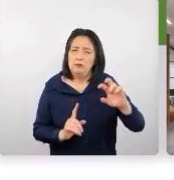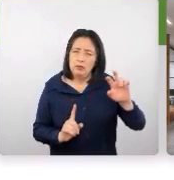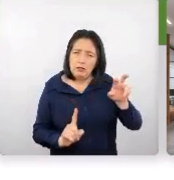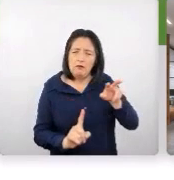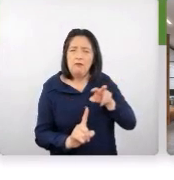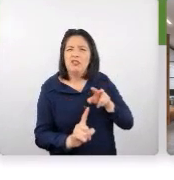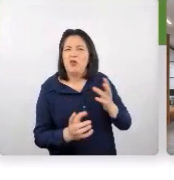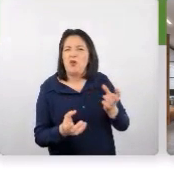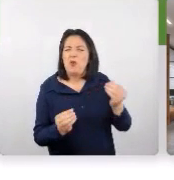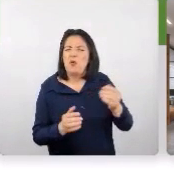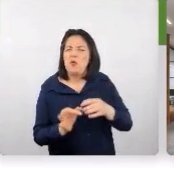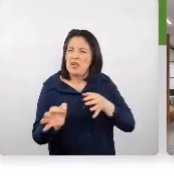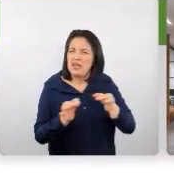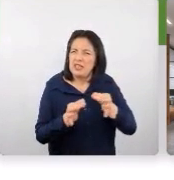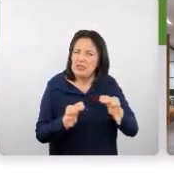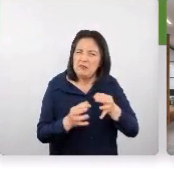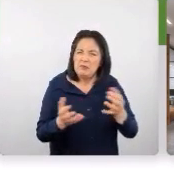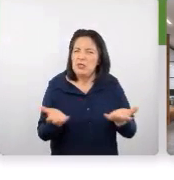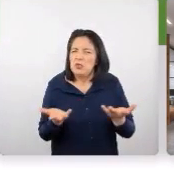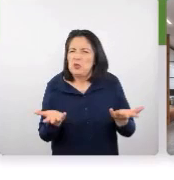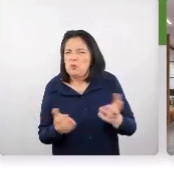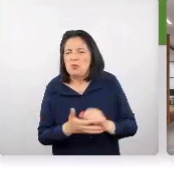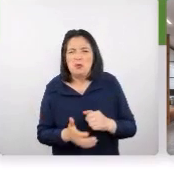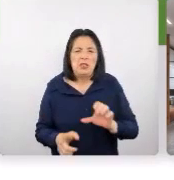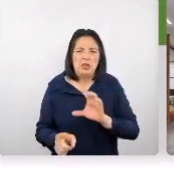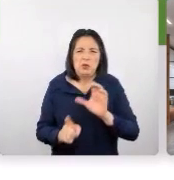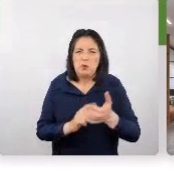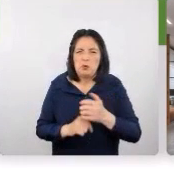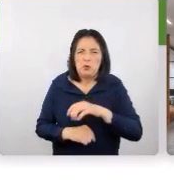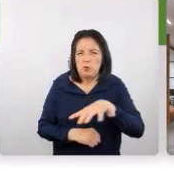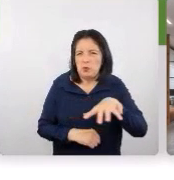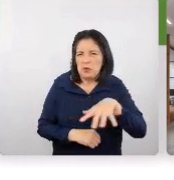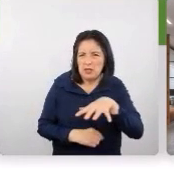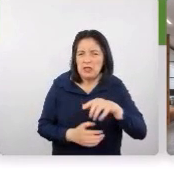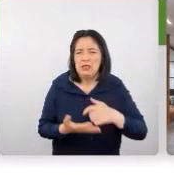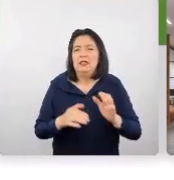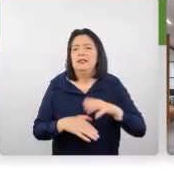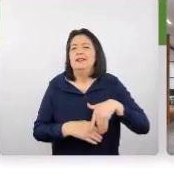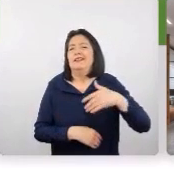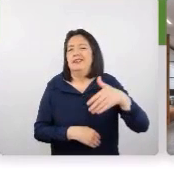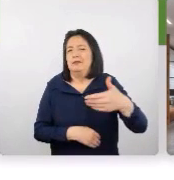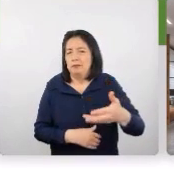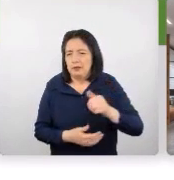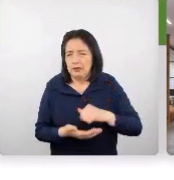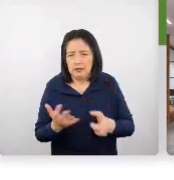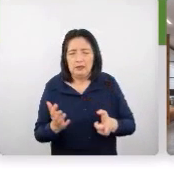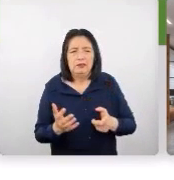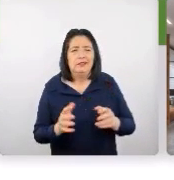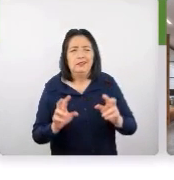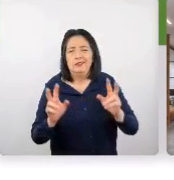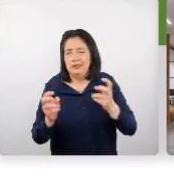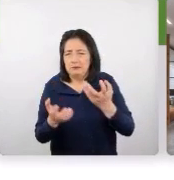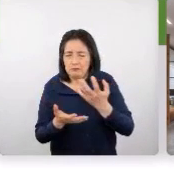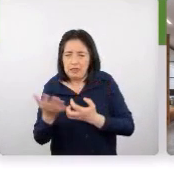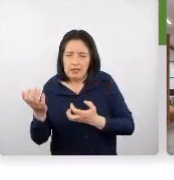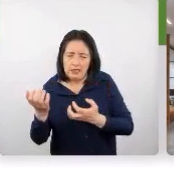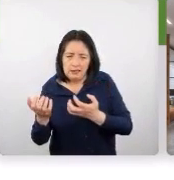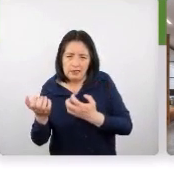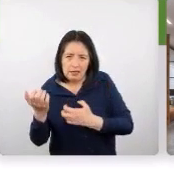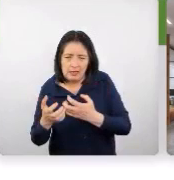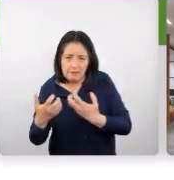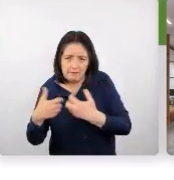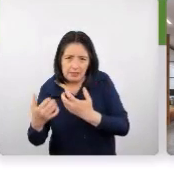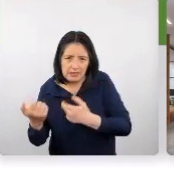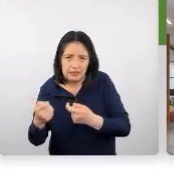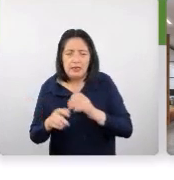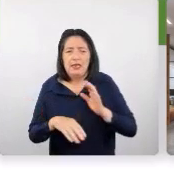o ponerles un marco contexto cultural para luego pasar a lo que es el marco y un contexto empresarial para luego